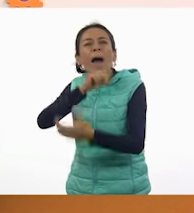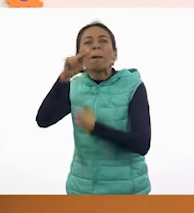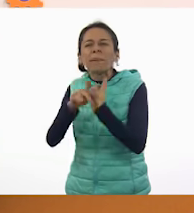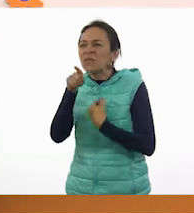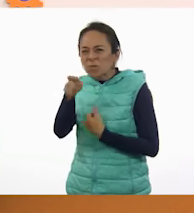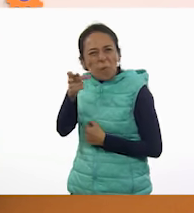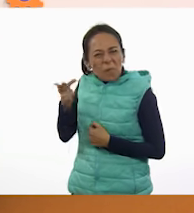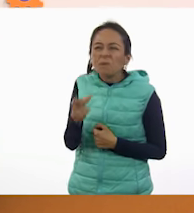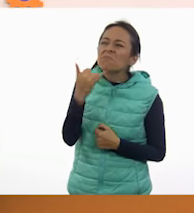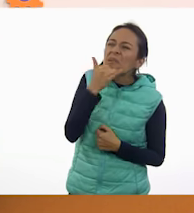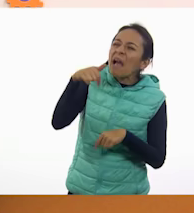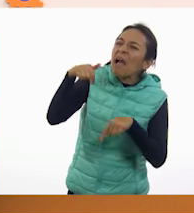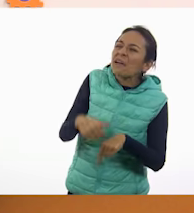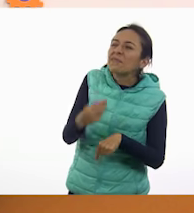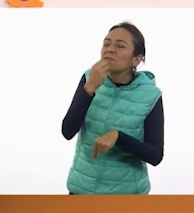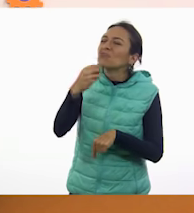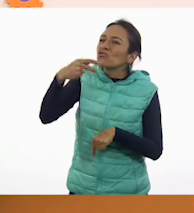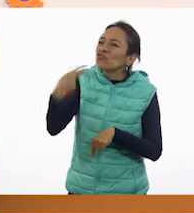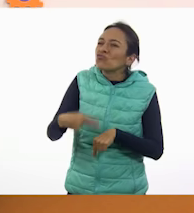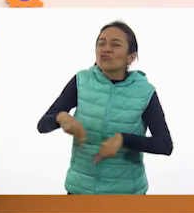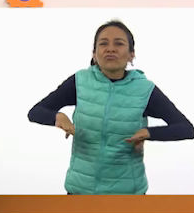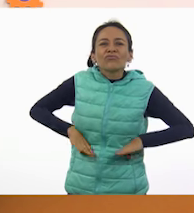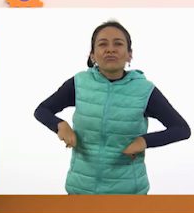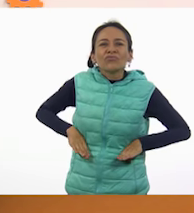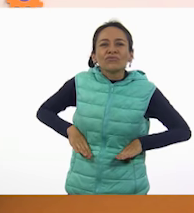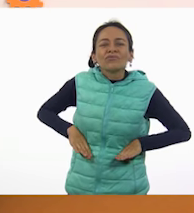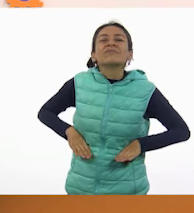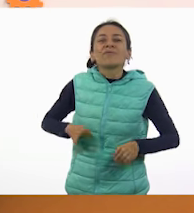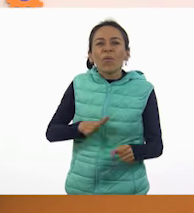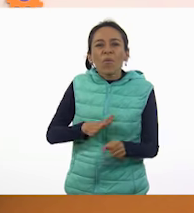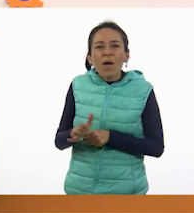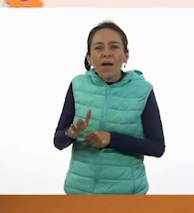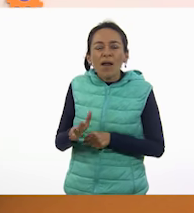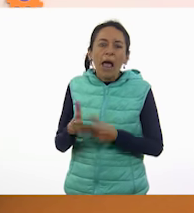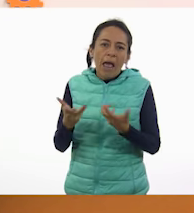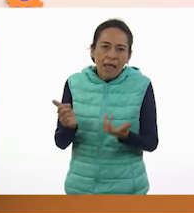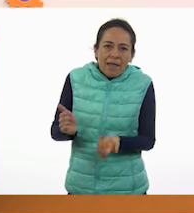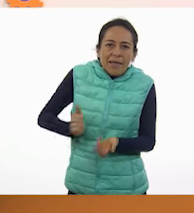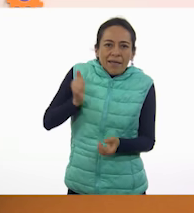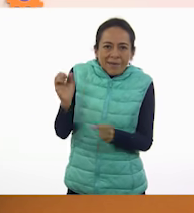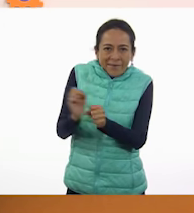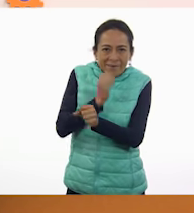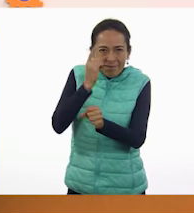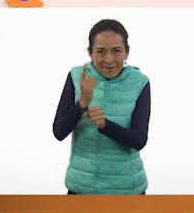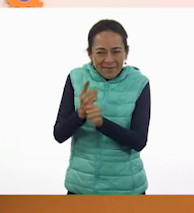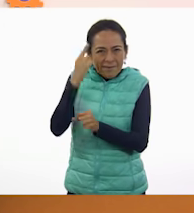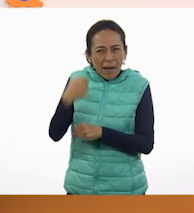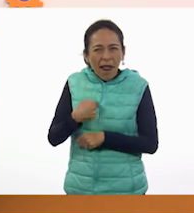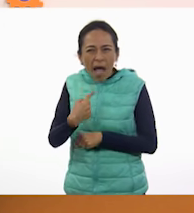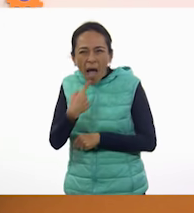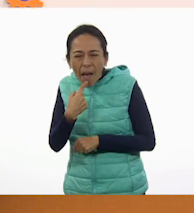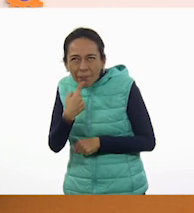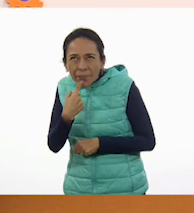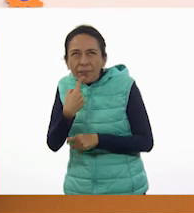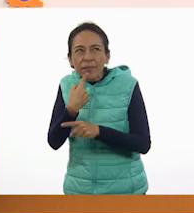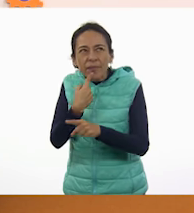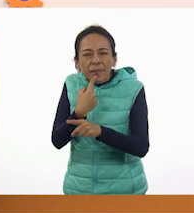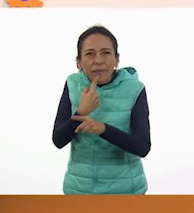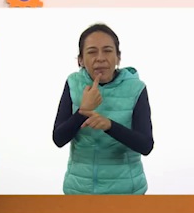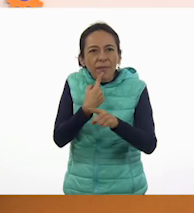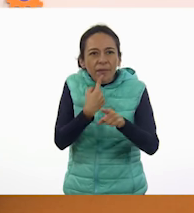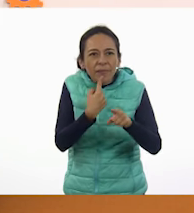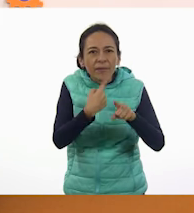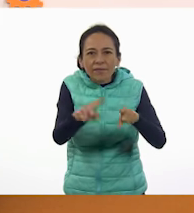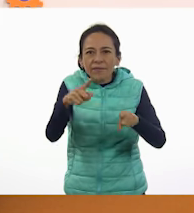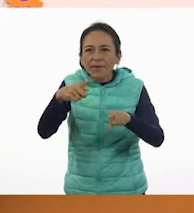la comida típica, y de esa manera, pues vas a poder tener oportunidad de probar nuevas